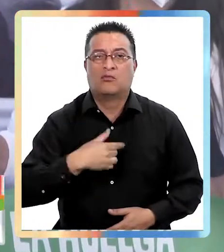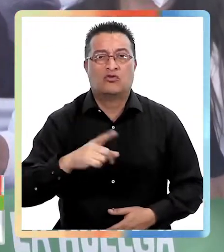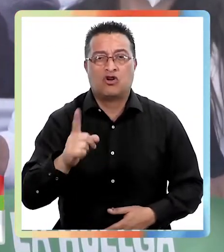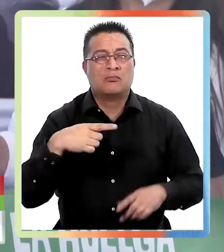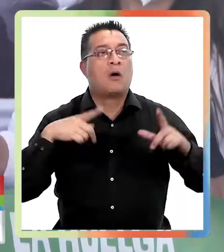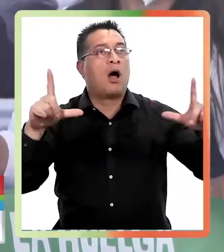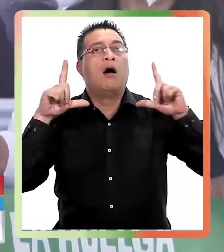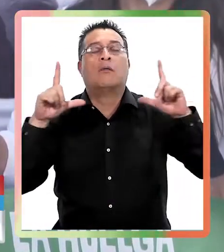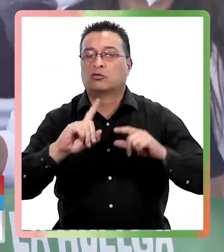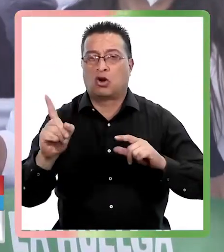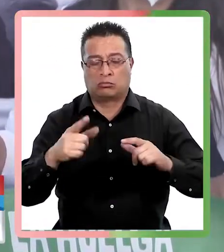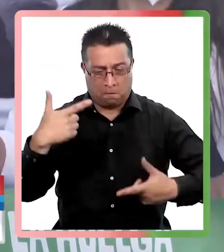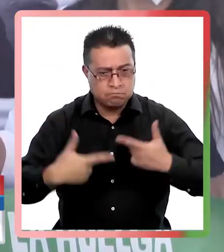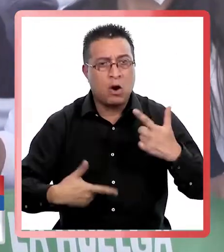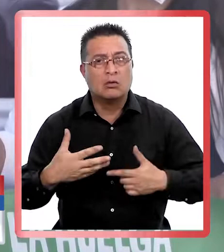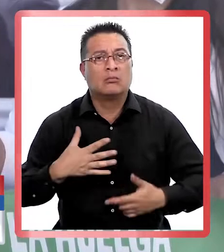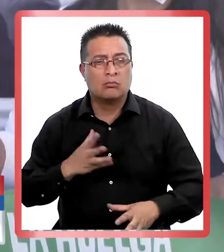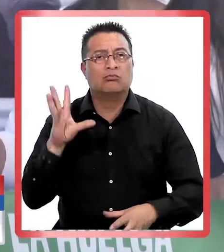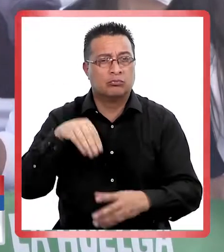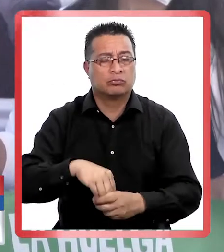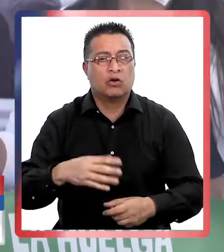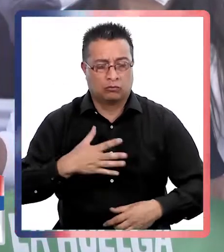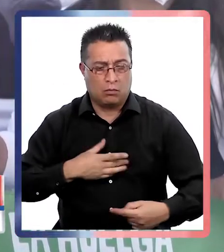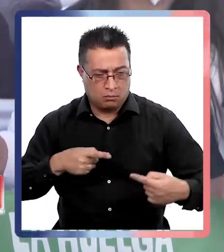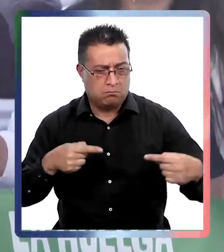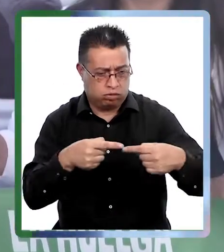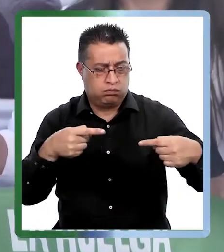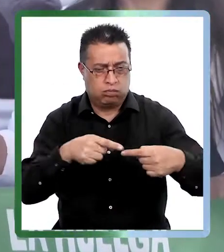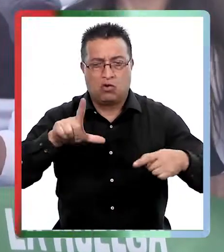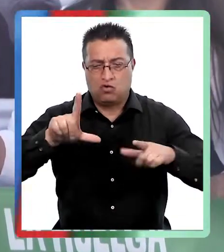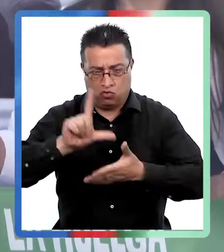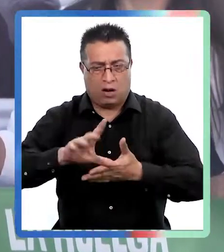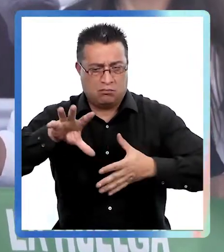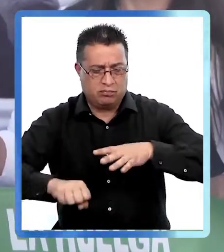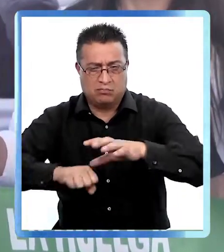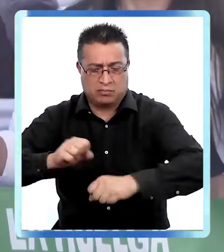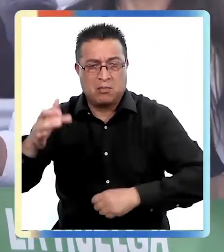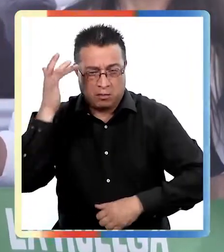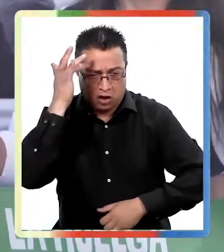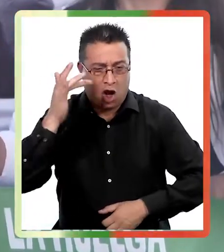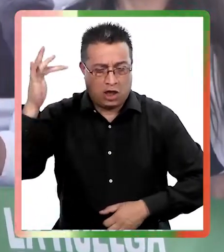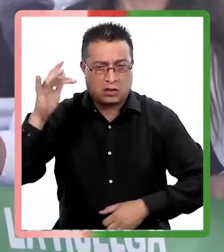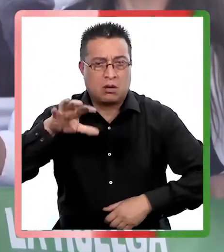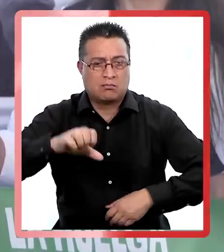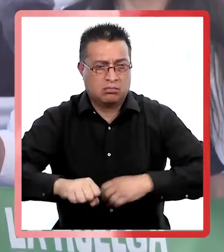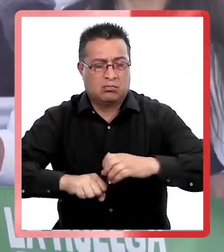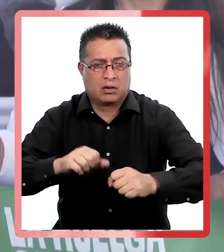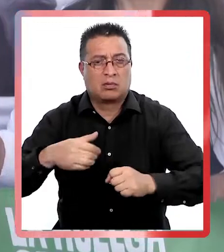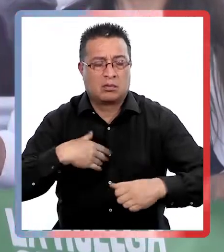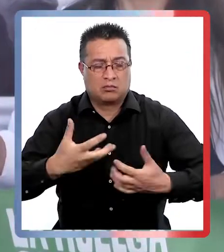somos simbólicas, somos políticas, nos estamos disputando los espacios con conocimiento,